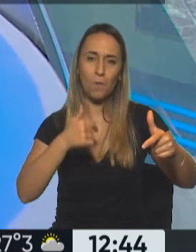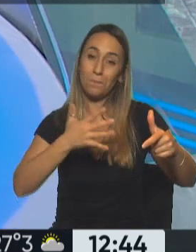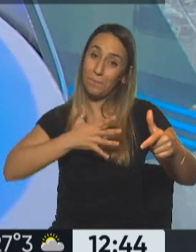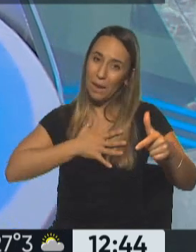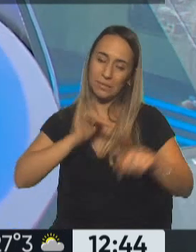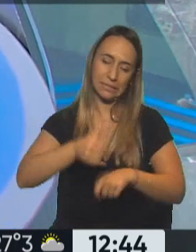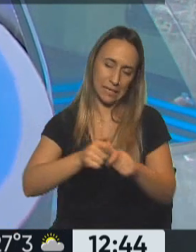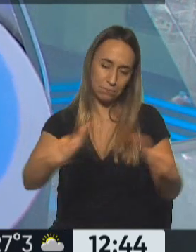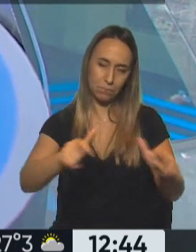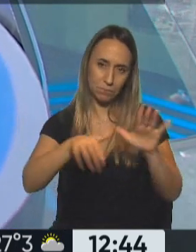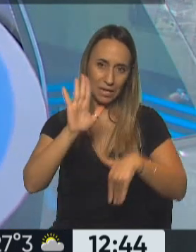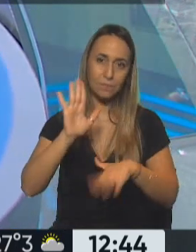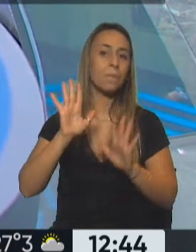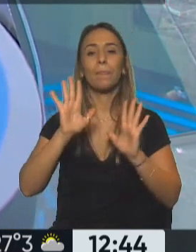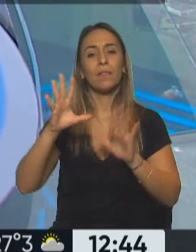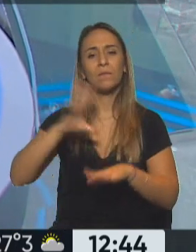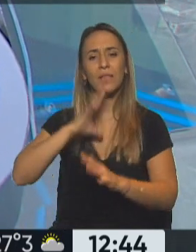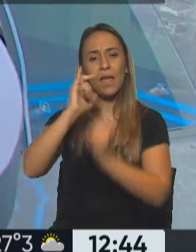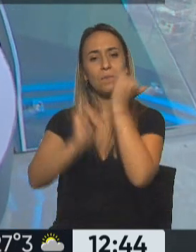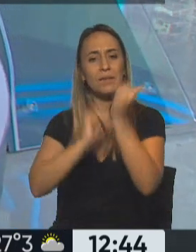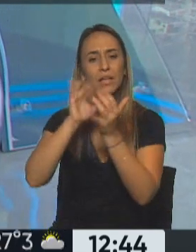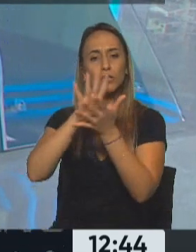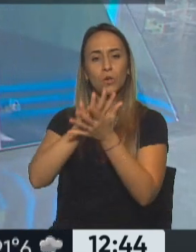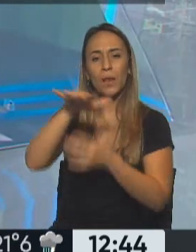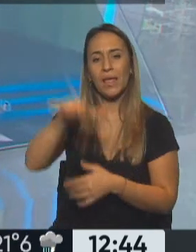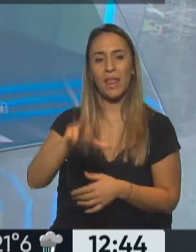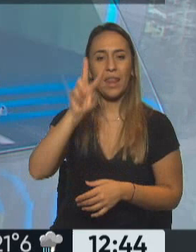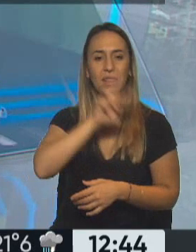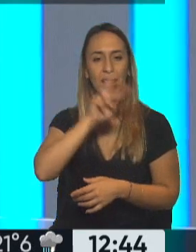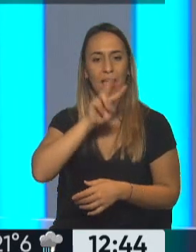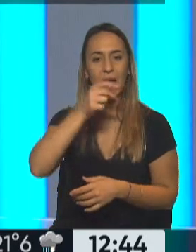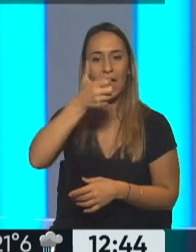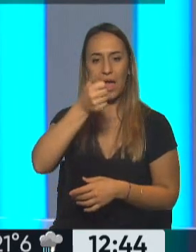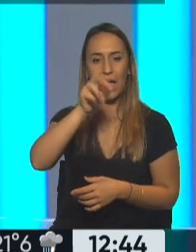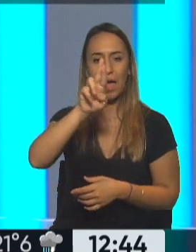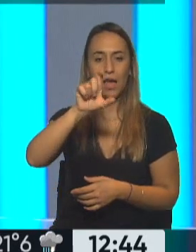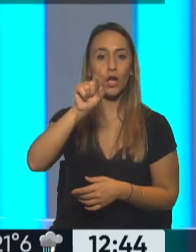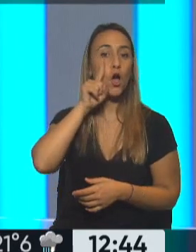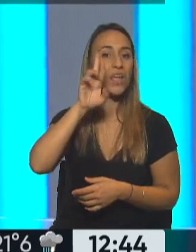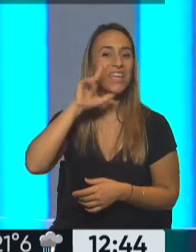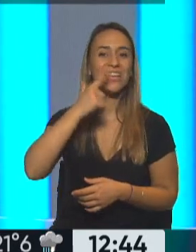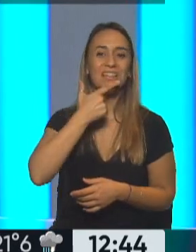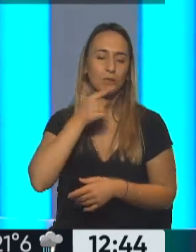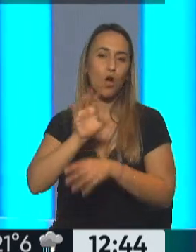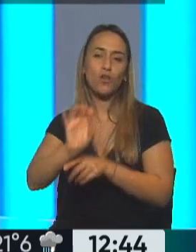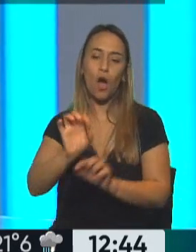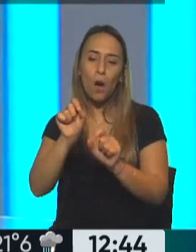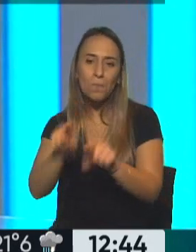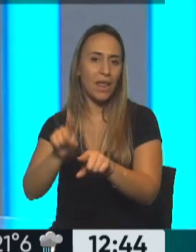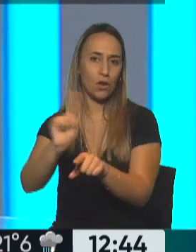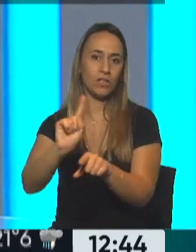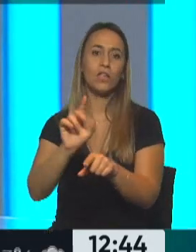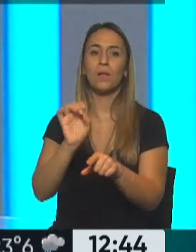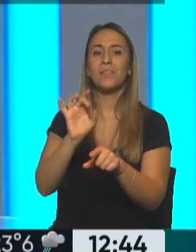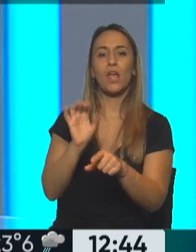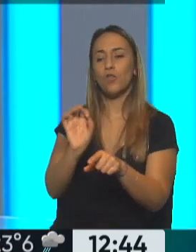un poquito cuál es la situación de Arcoíris, qué pasó con esta nena, cuyo nombre no es Arcoíris, sino claramente es para no